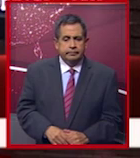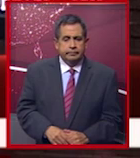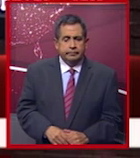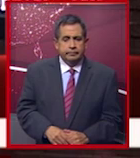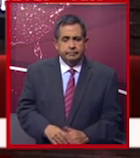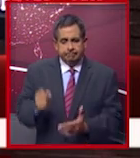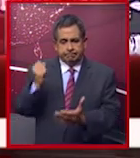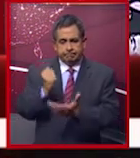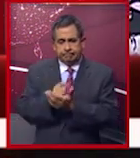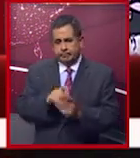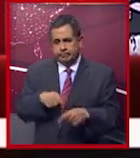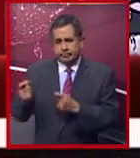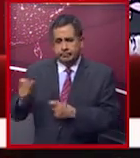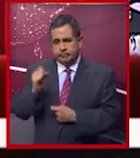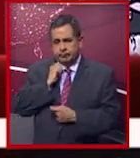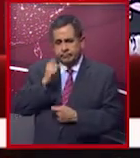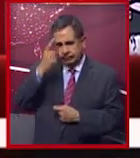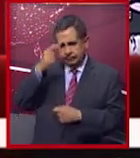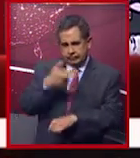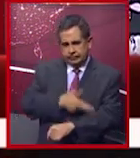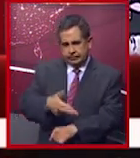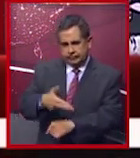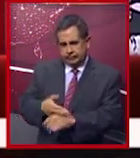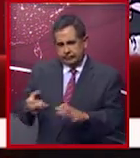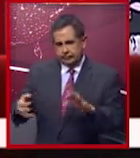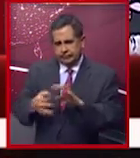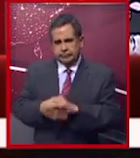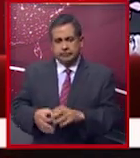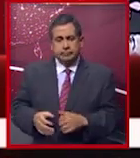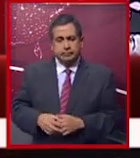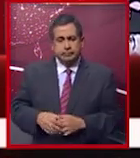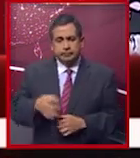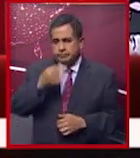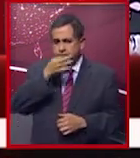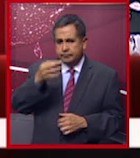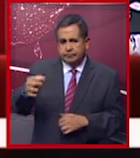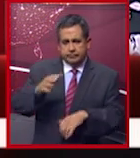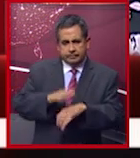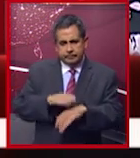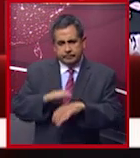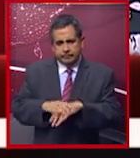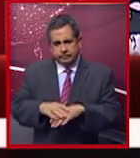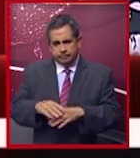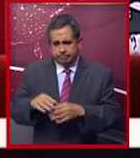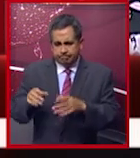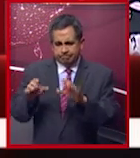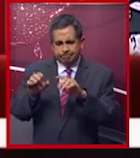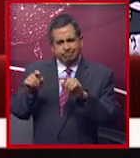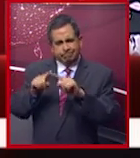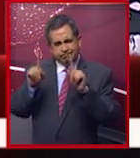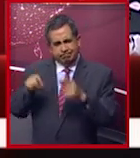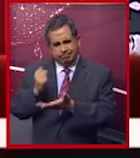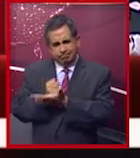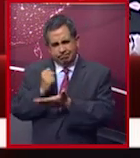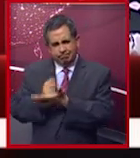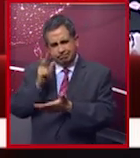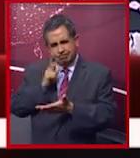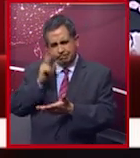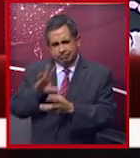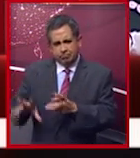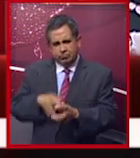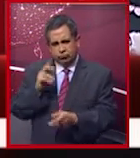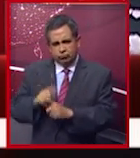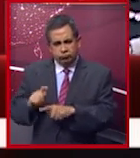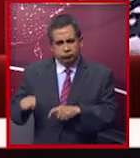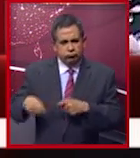Pasa al Senado de la República para sus efectos constitucionales. Notifíquense y remítanse las constancias documentales de esta sesión al